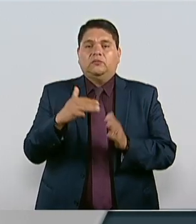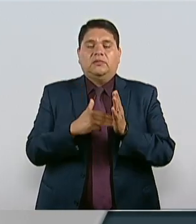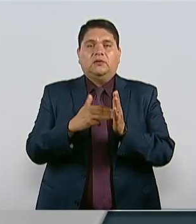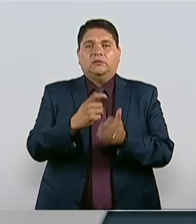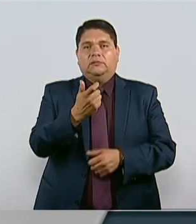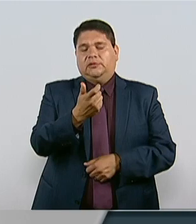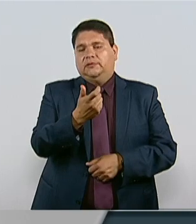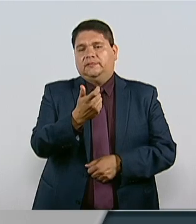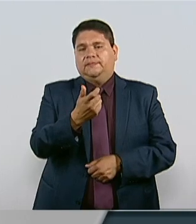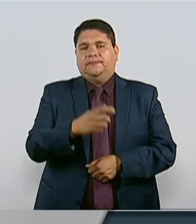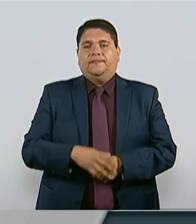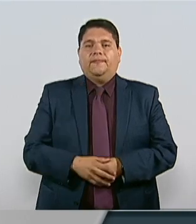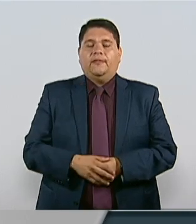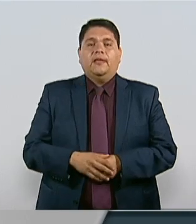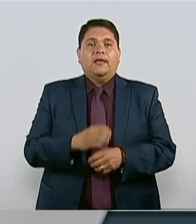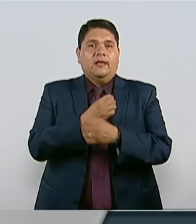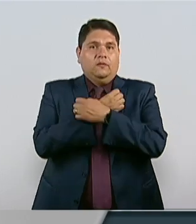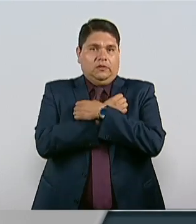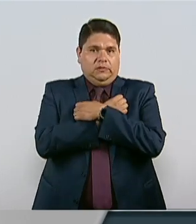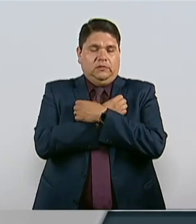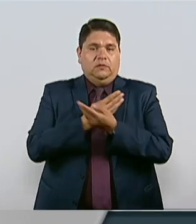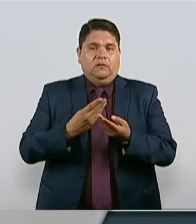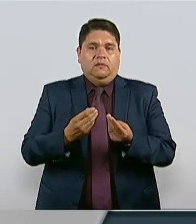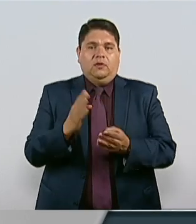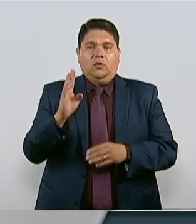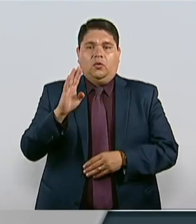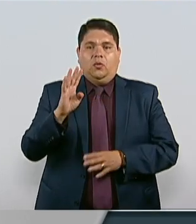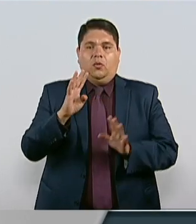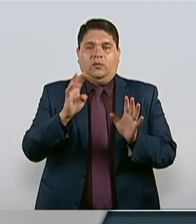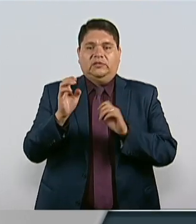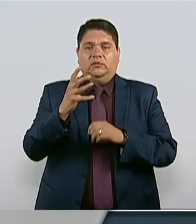868.162.000.000 de pesos. Para educación,